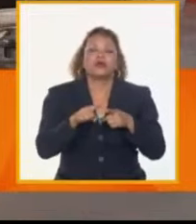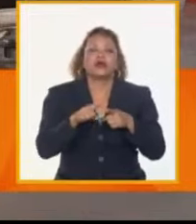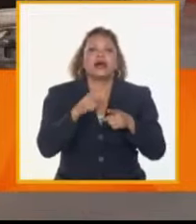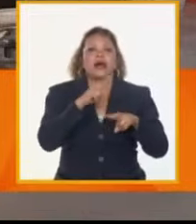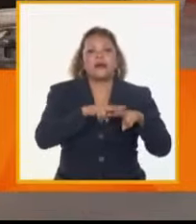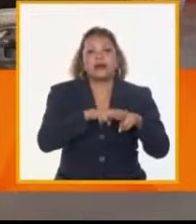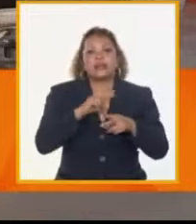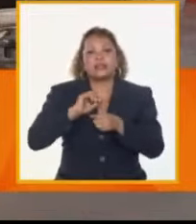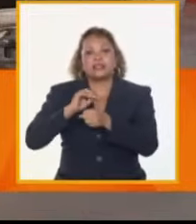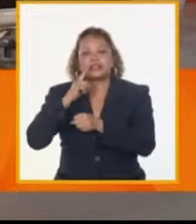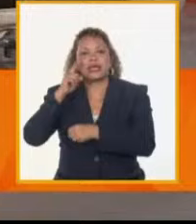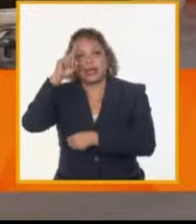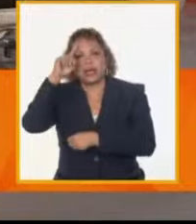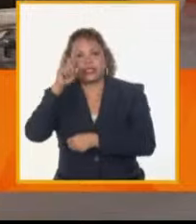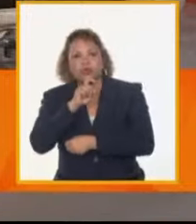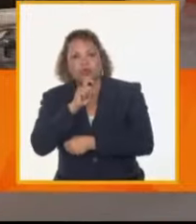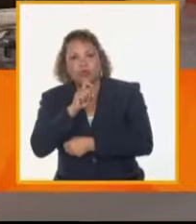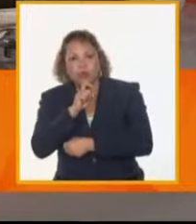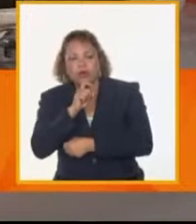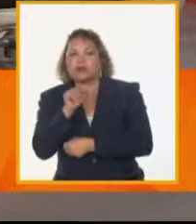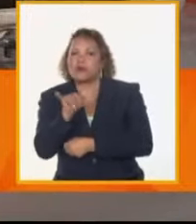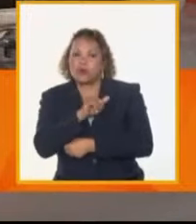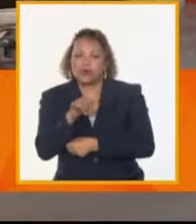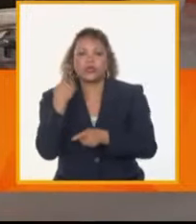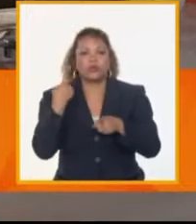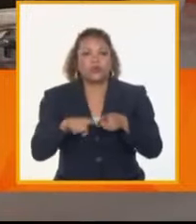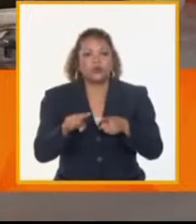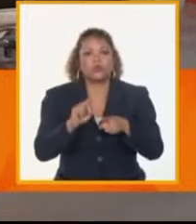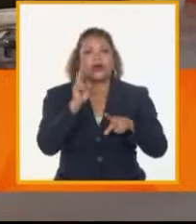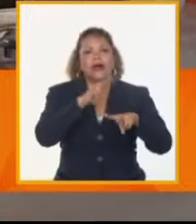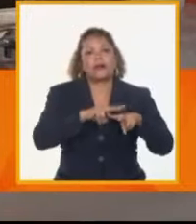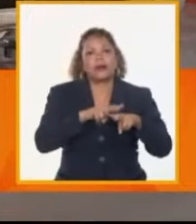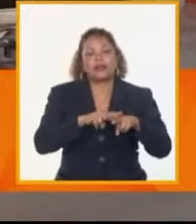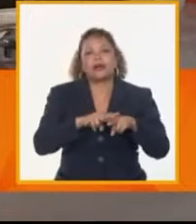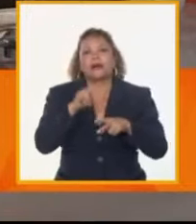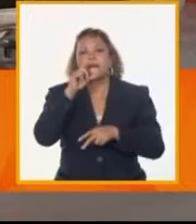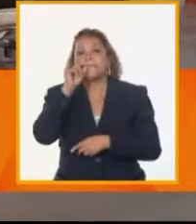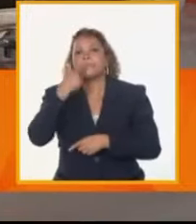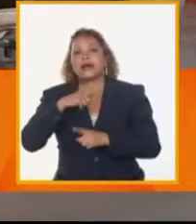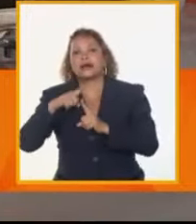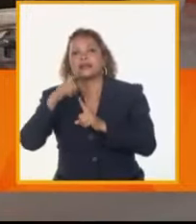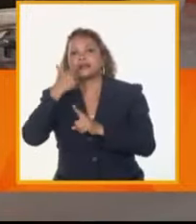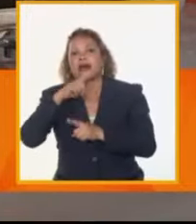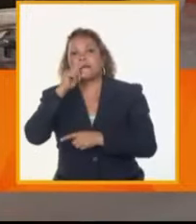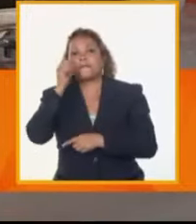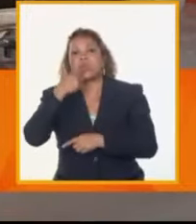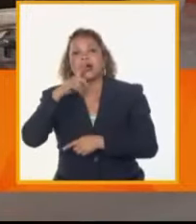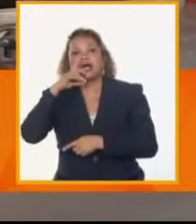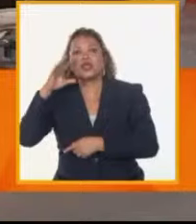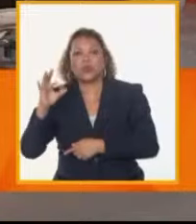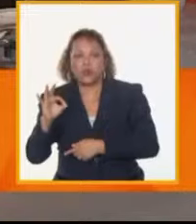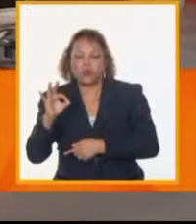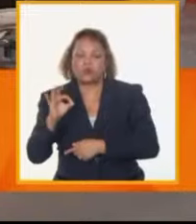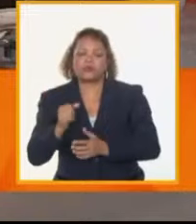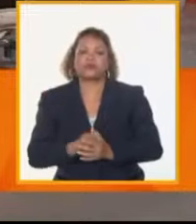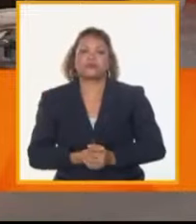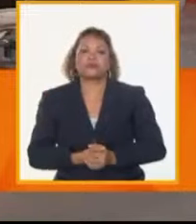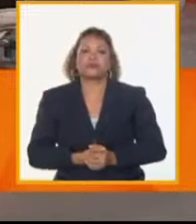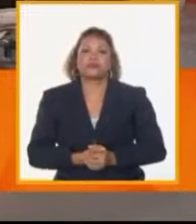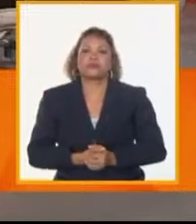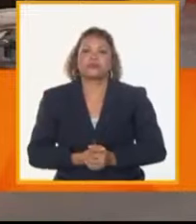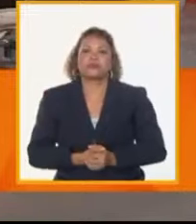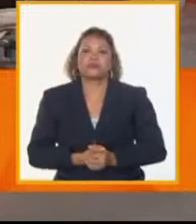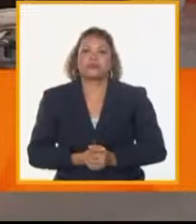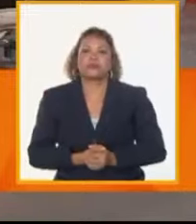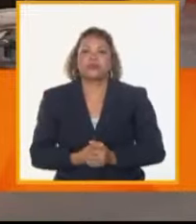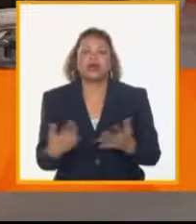y el coche motor que circula Habana-Batabanó. Va por esa zona, así que se va a convertir en una especie de nodo de comunicación con Pinar